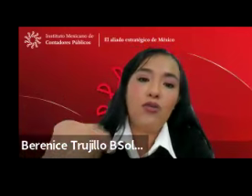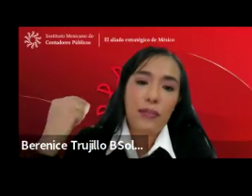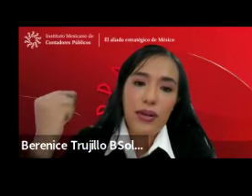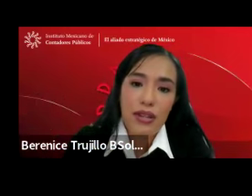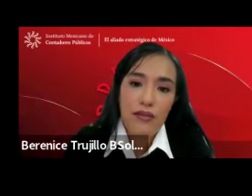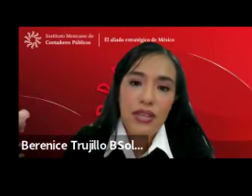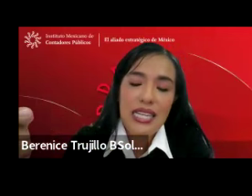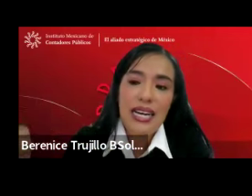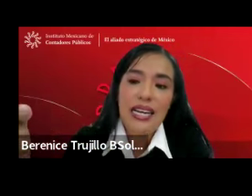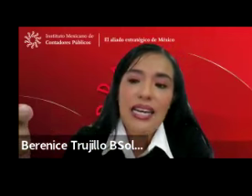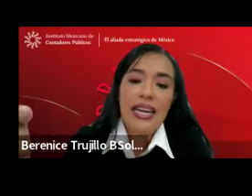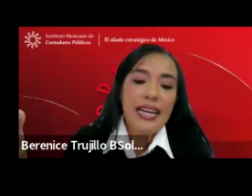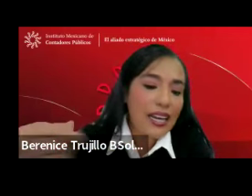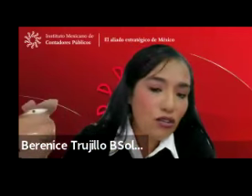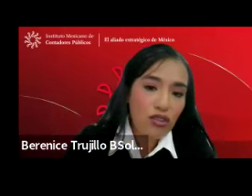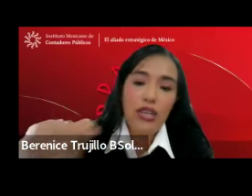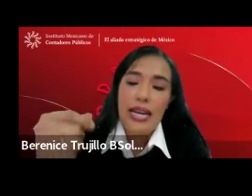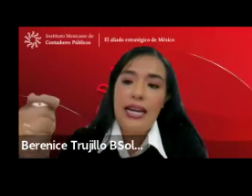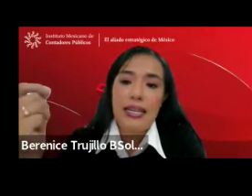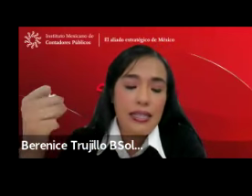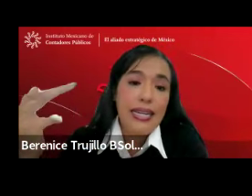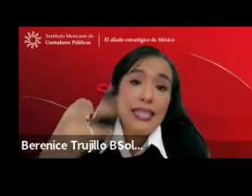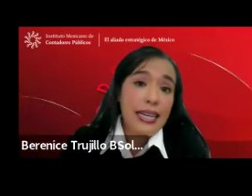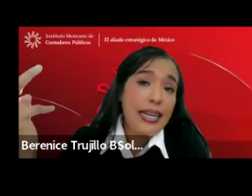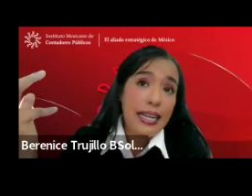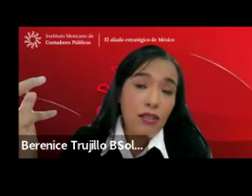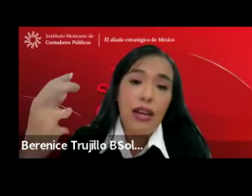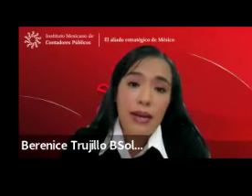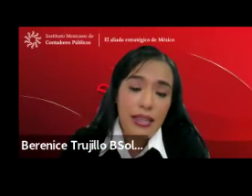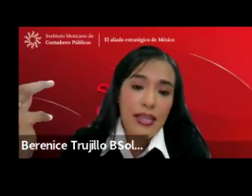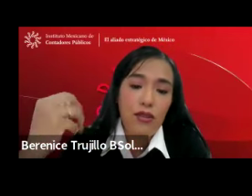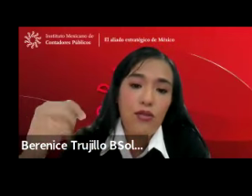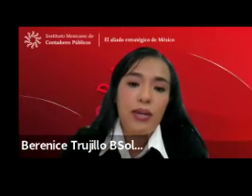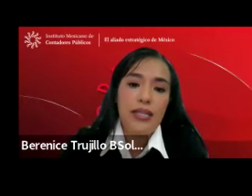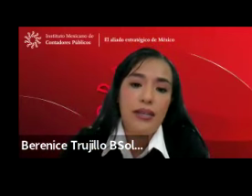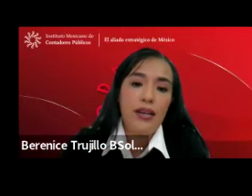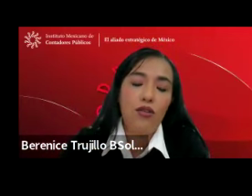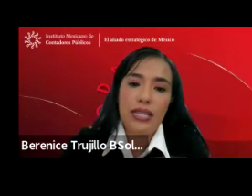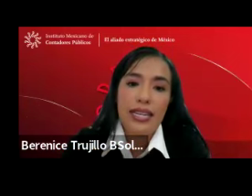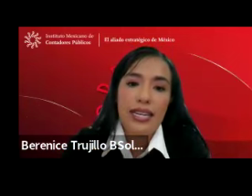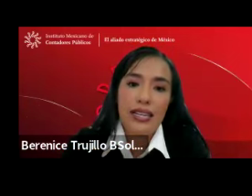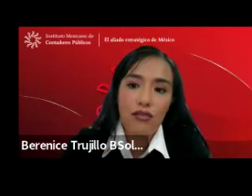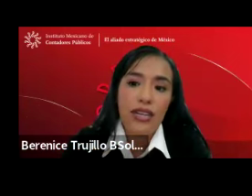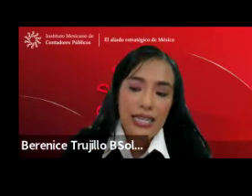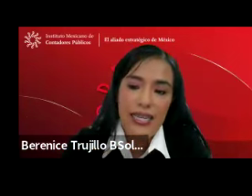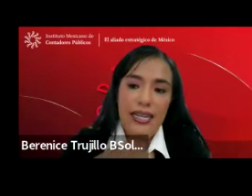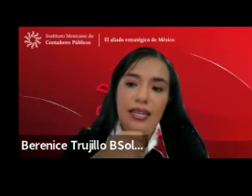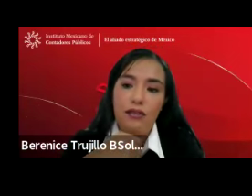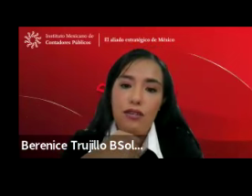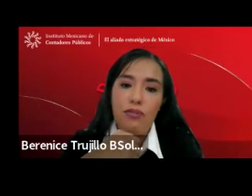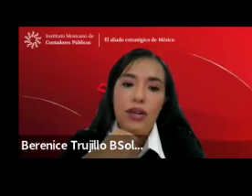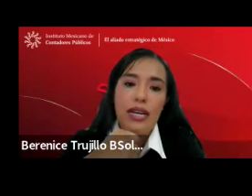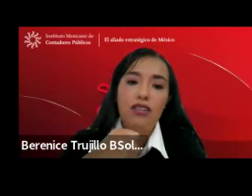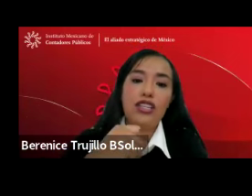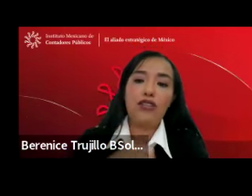ahí una persona física que no sea, que esté queriendo lavar dinero en tu empresa o que esté queriendo financiar